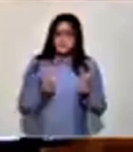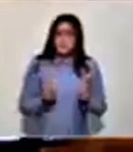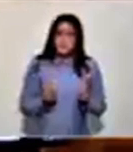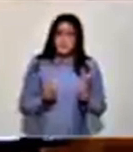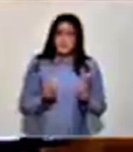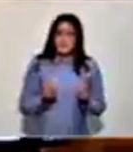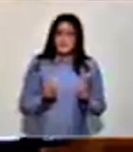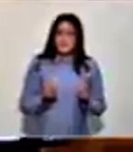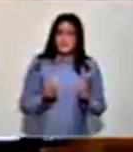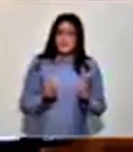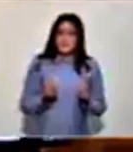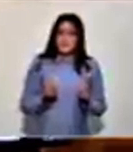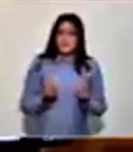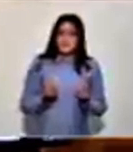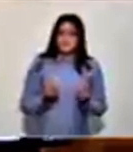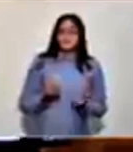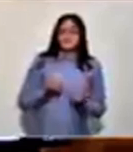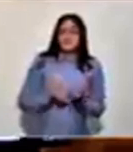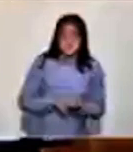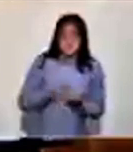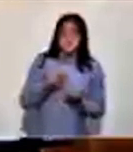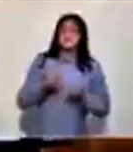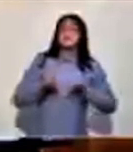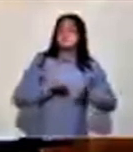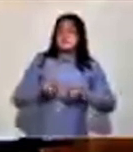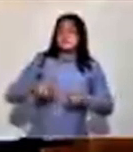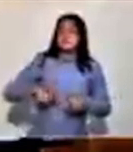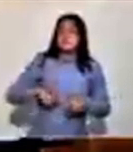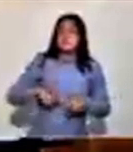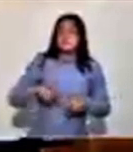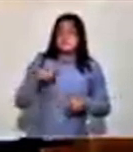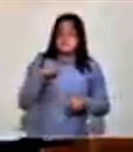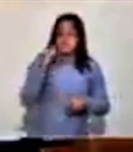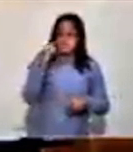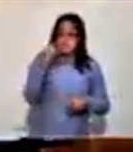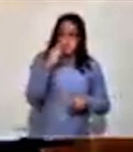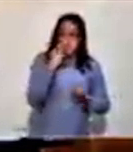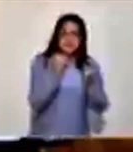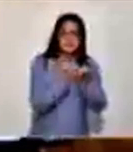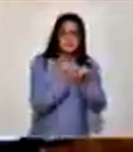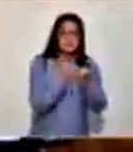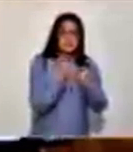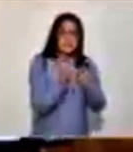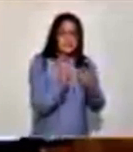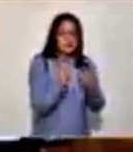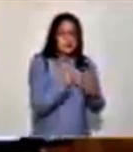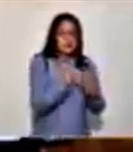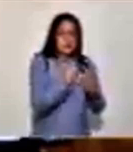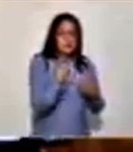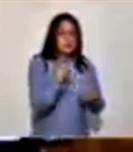Todos tenemos que ser cuidadosos. Tenemos que dar el ejemplo de un comportamiento